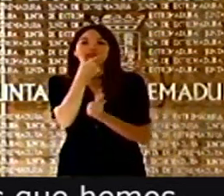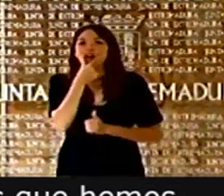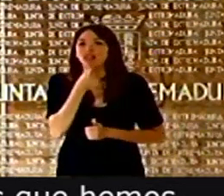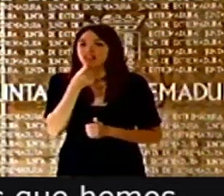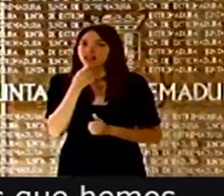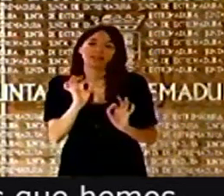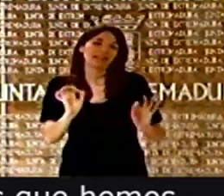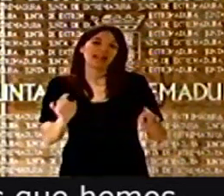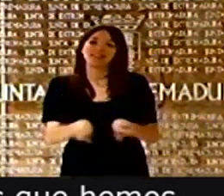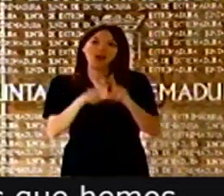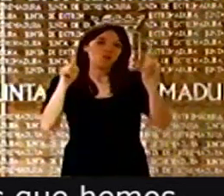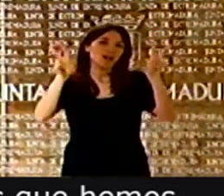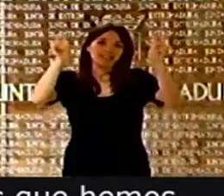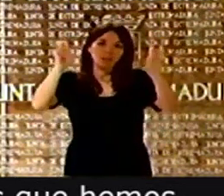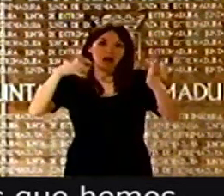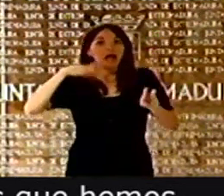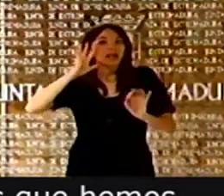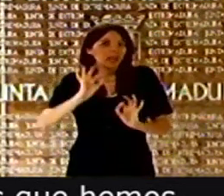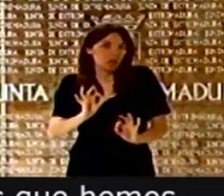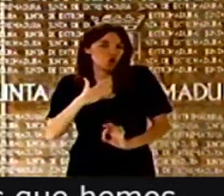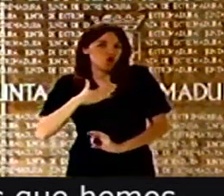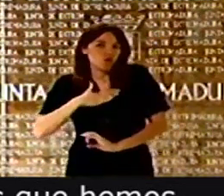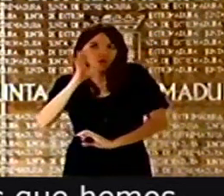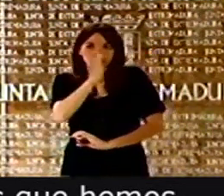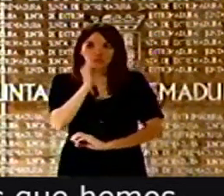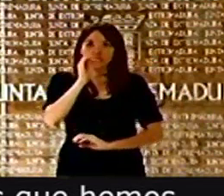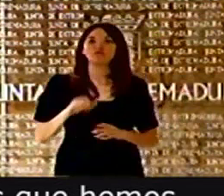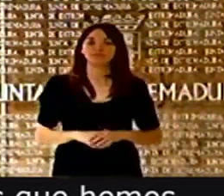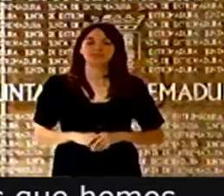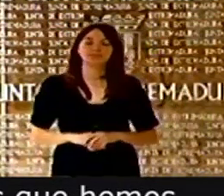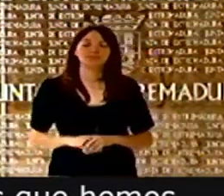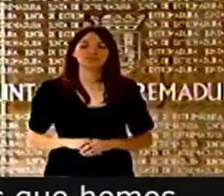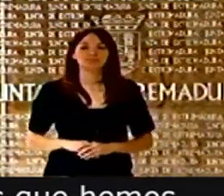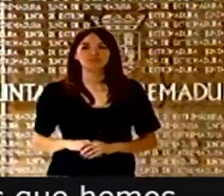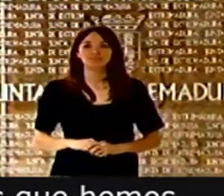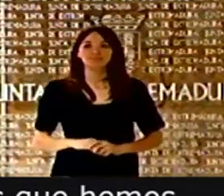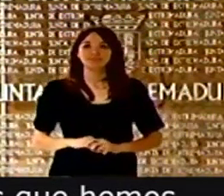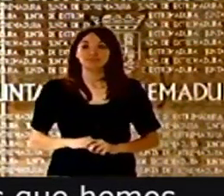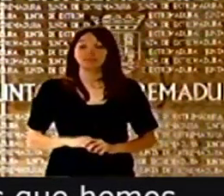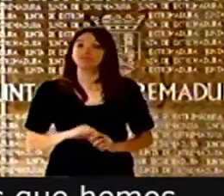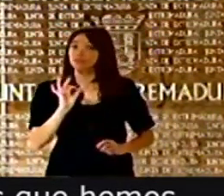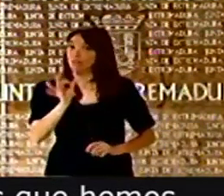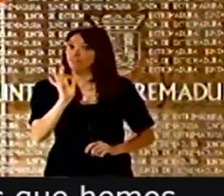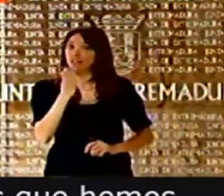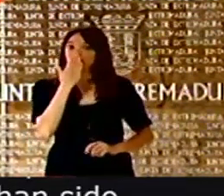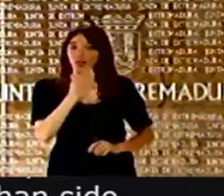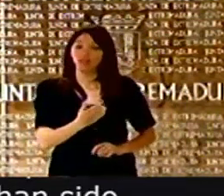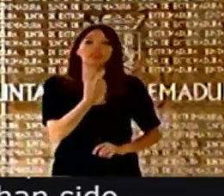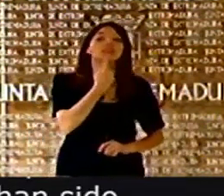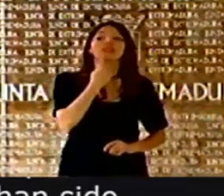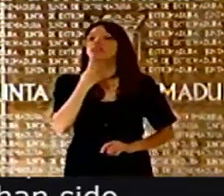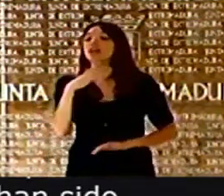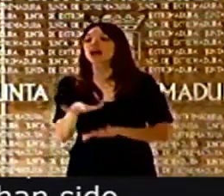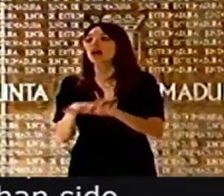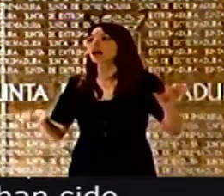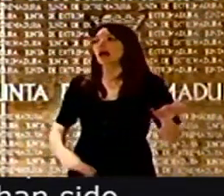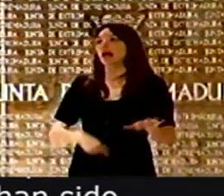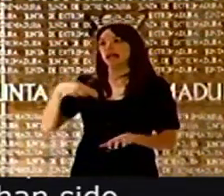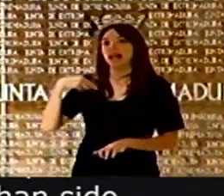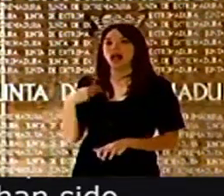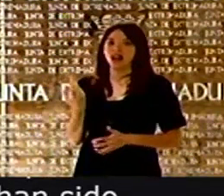Da igual de qué se trate, creo yo, por mi experiencia personal. Pero es verdad que sí ha habido ese comentario generalizado. Yo creo